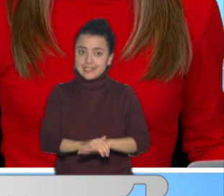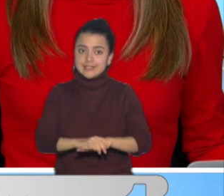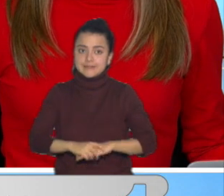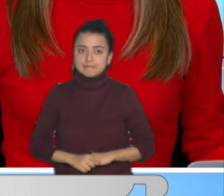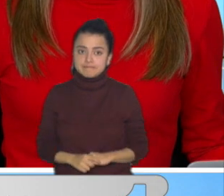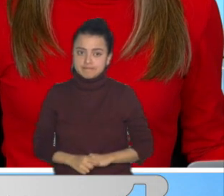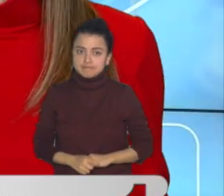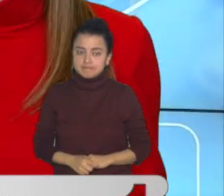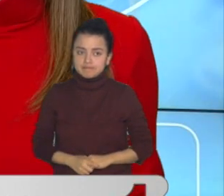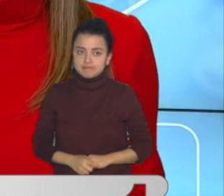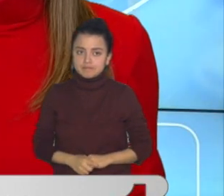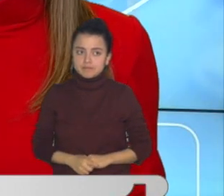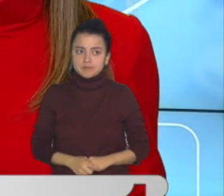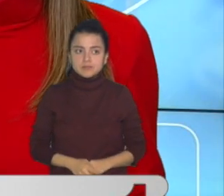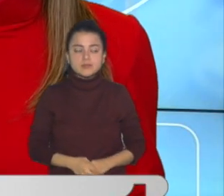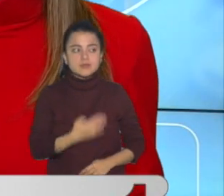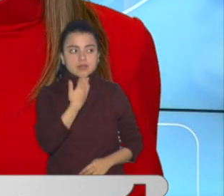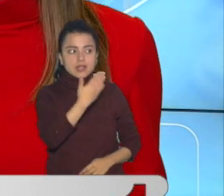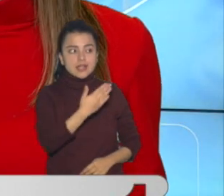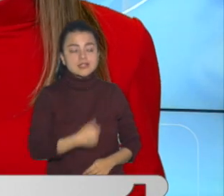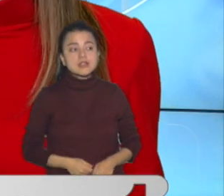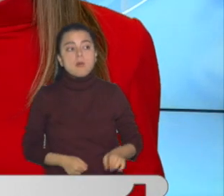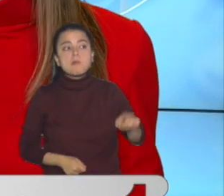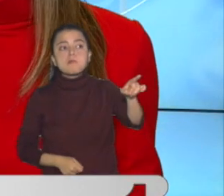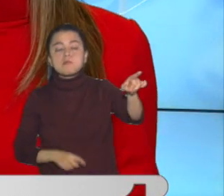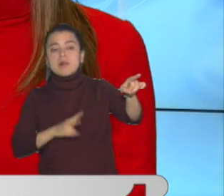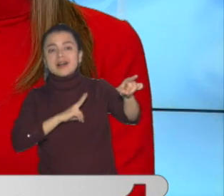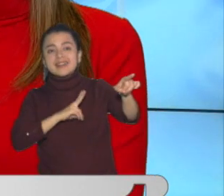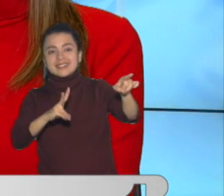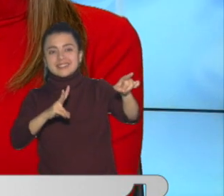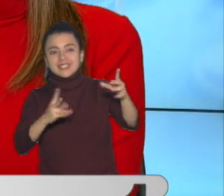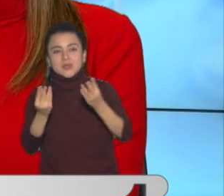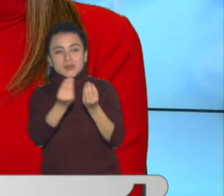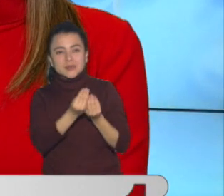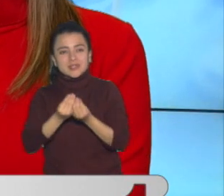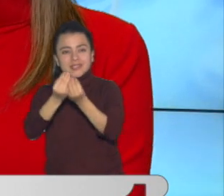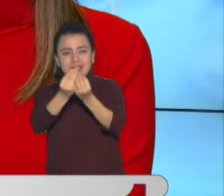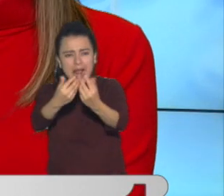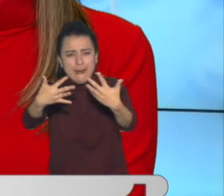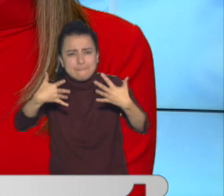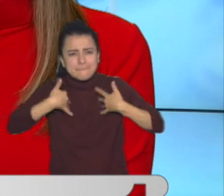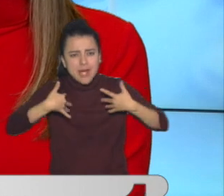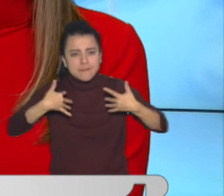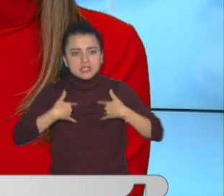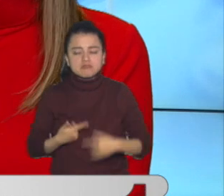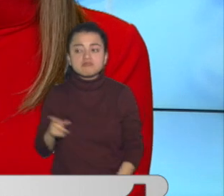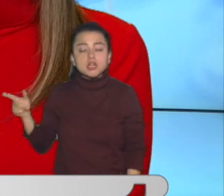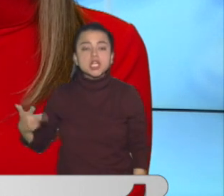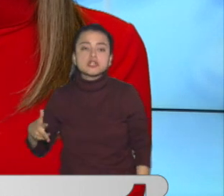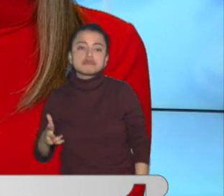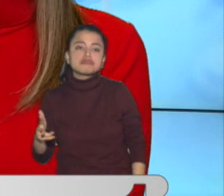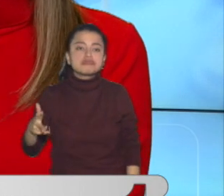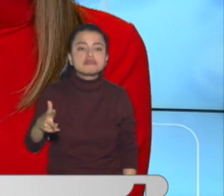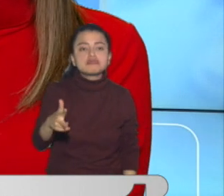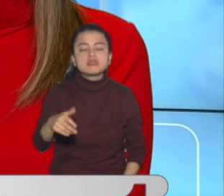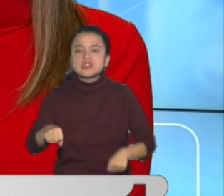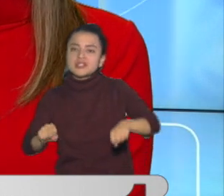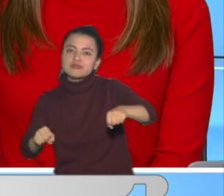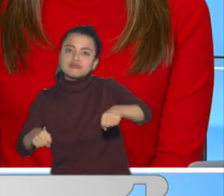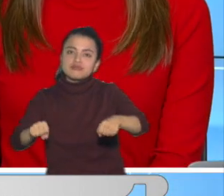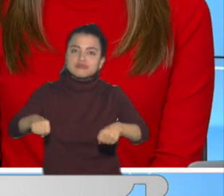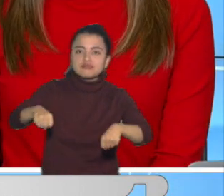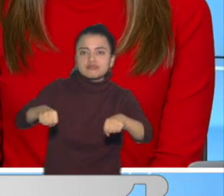Yusi, muchas gracias. Y en el Valle del Cauca, un concejal fue víctima de un ataque armado cuando se desplazaba por la zona rural del municipio de